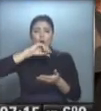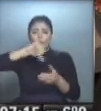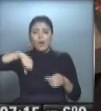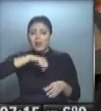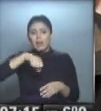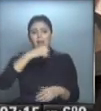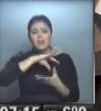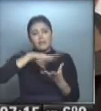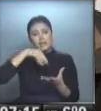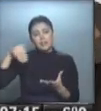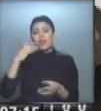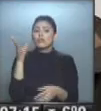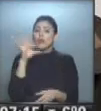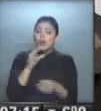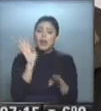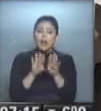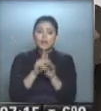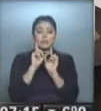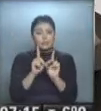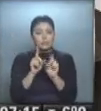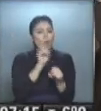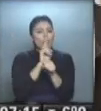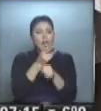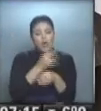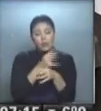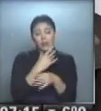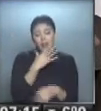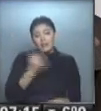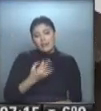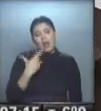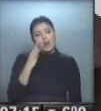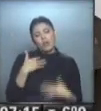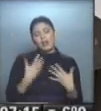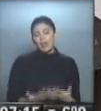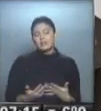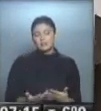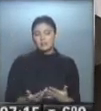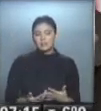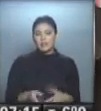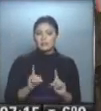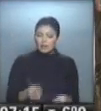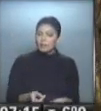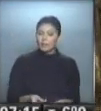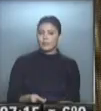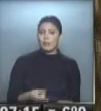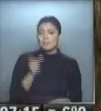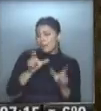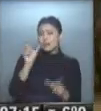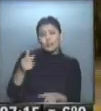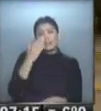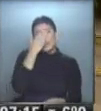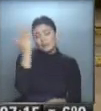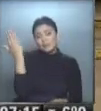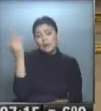y tener que estar toda la noche en una puerta cuidando de nuestro colegio, es algo que desgasta la verdad y también hace que mucha gente se